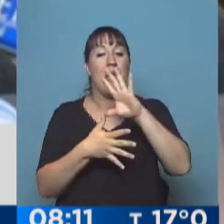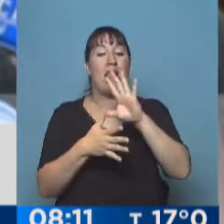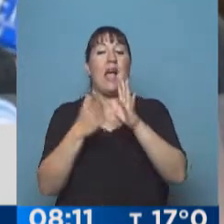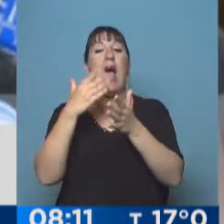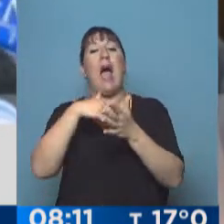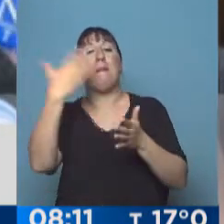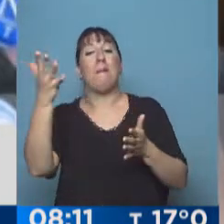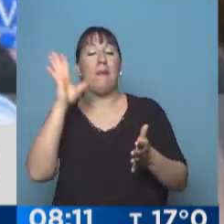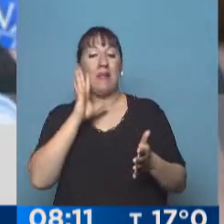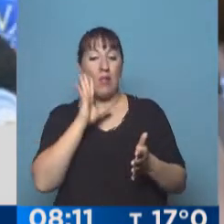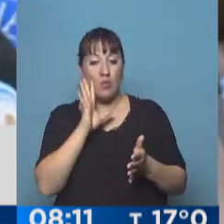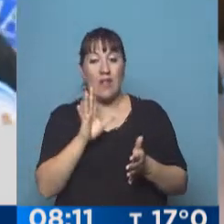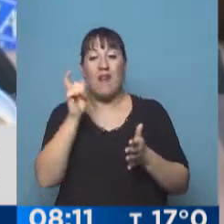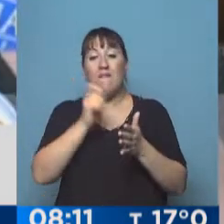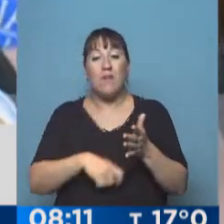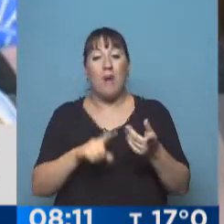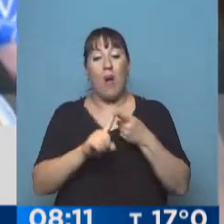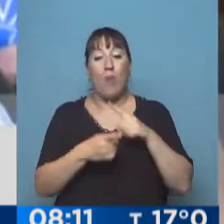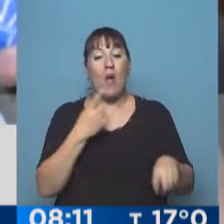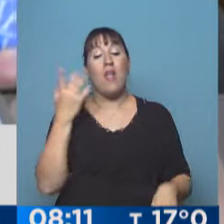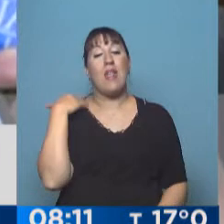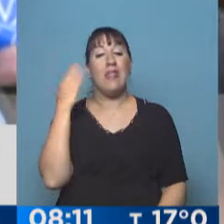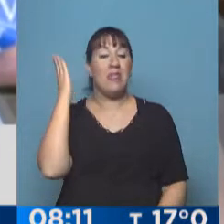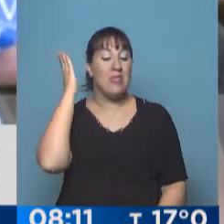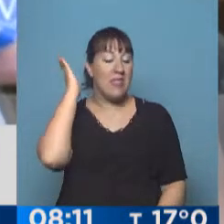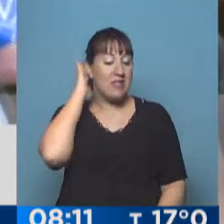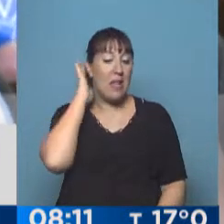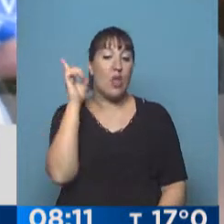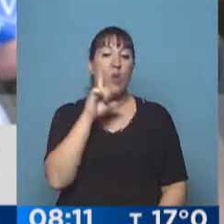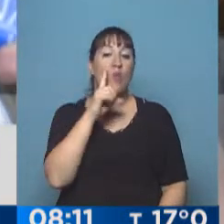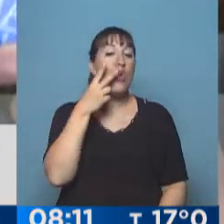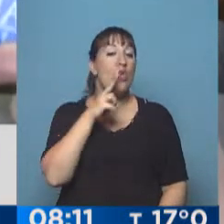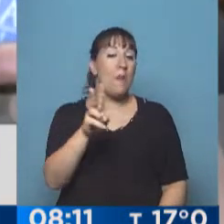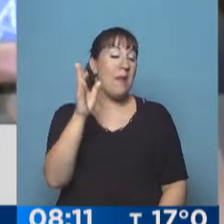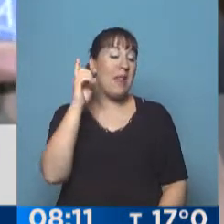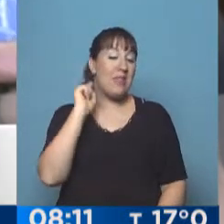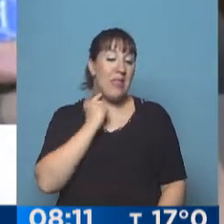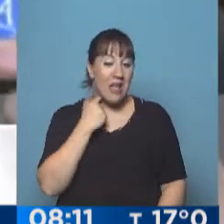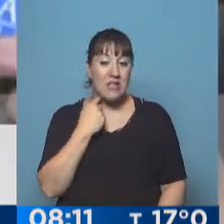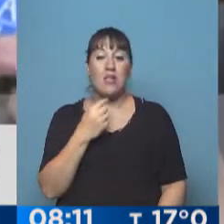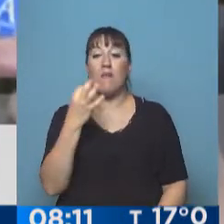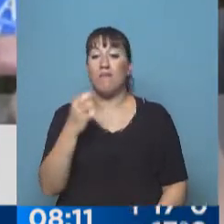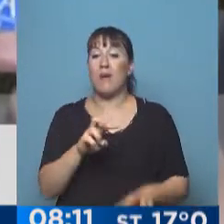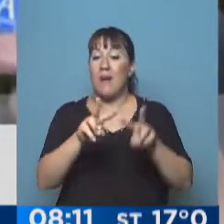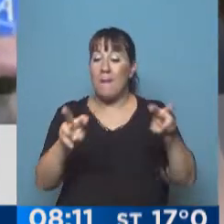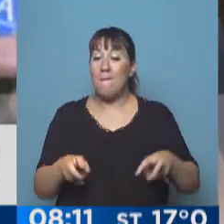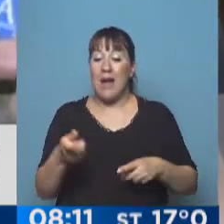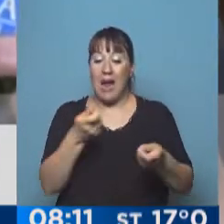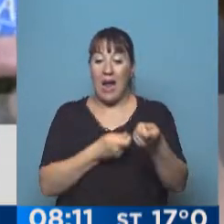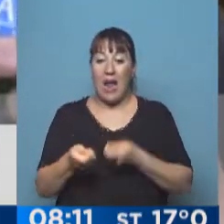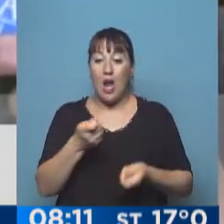desde que se firmó ese acuerdo que fue el 16 de julio del 2013 permitió un ingreso por el mercado único de cambio de